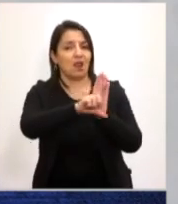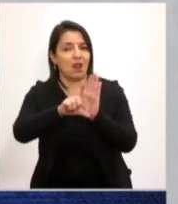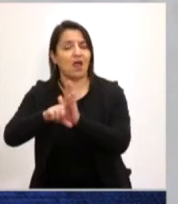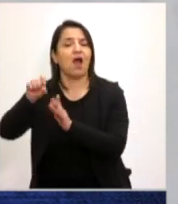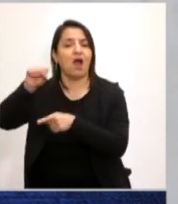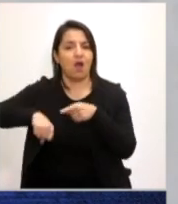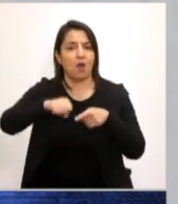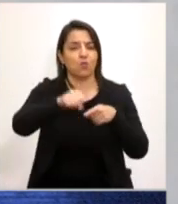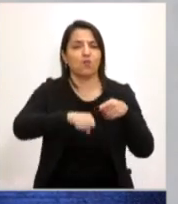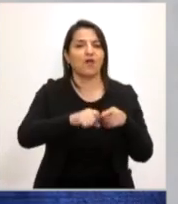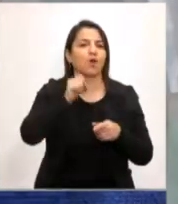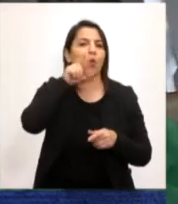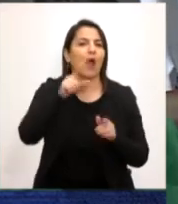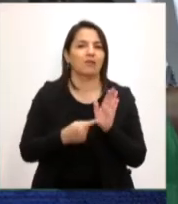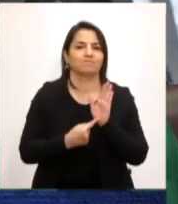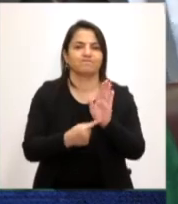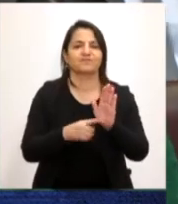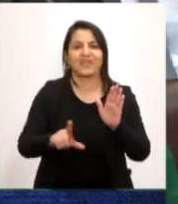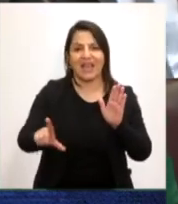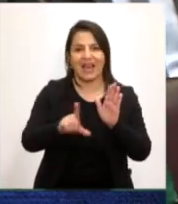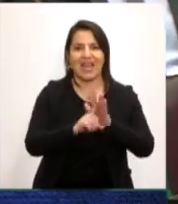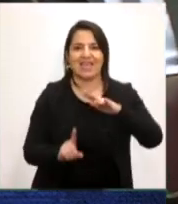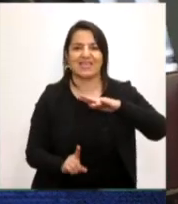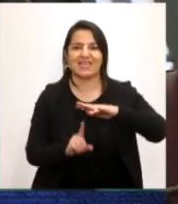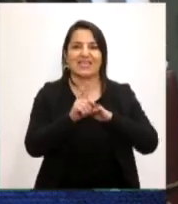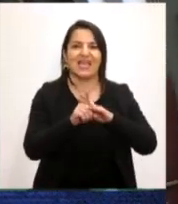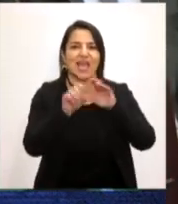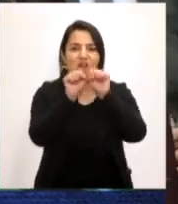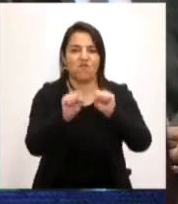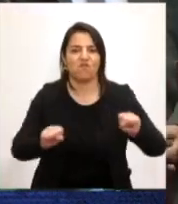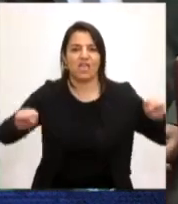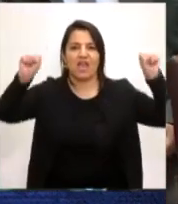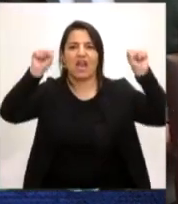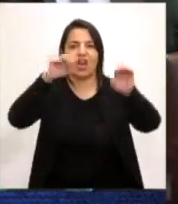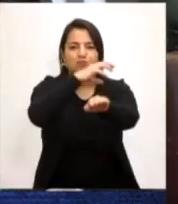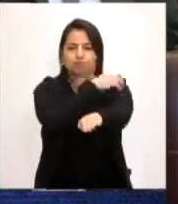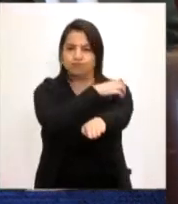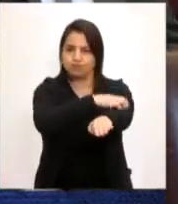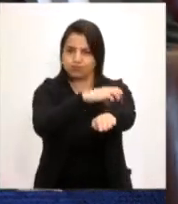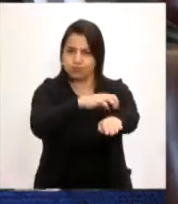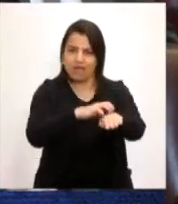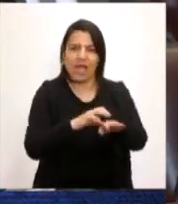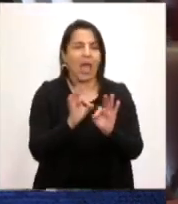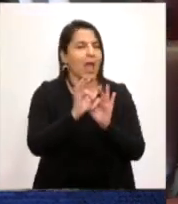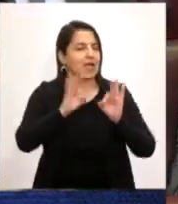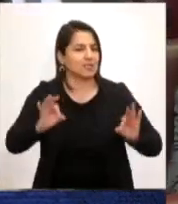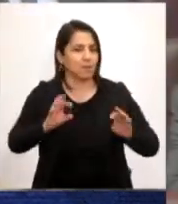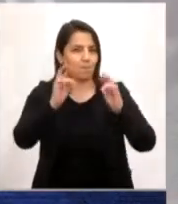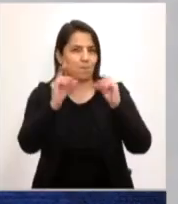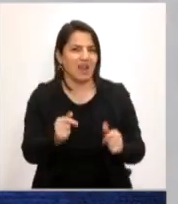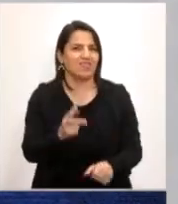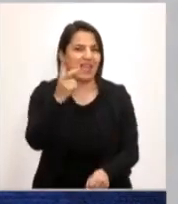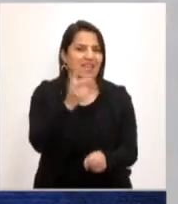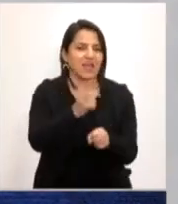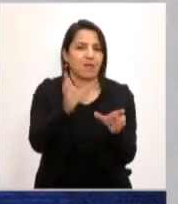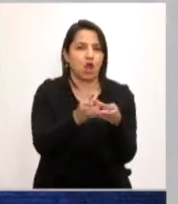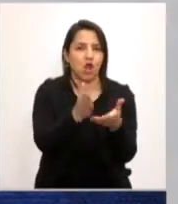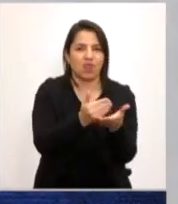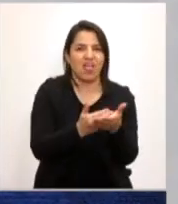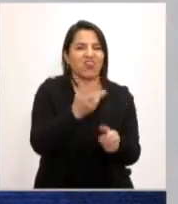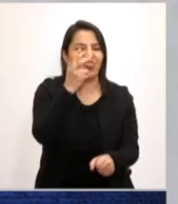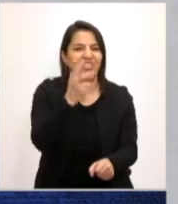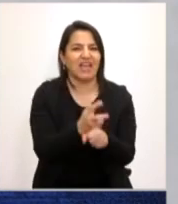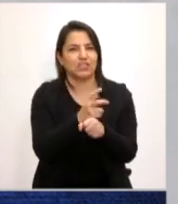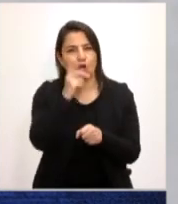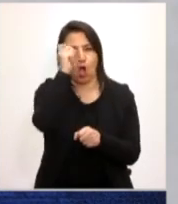podemos destacar son la ley que crea la Fiscalía Supraterritorial especializada en crimen organizado y delitos de alta complejidad al interior del